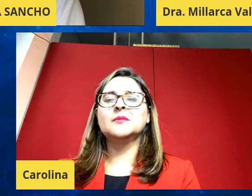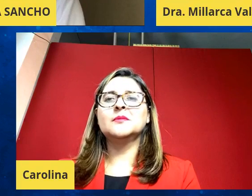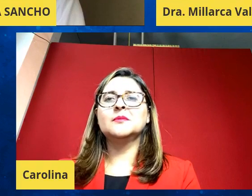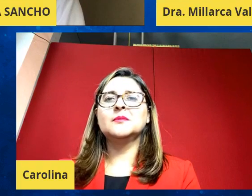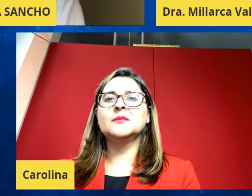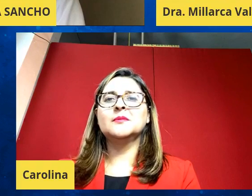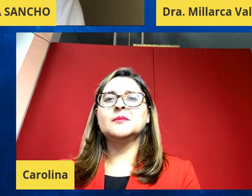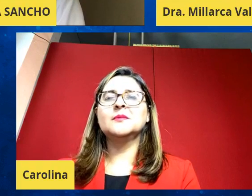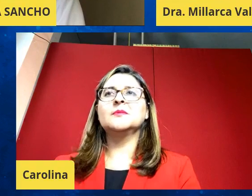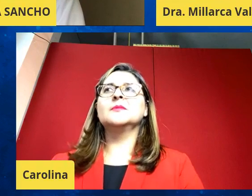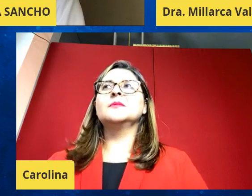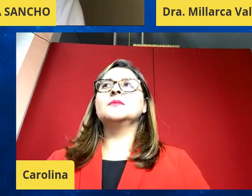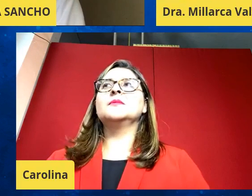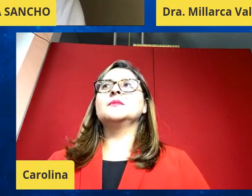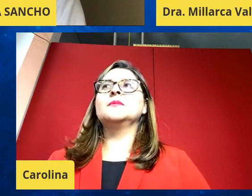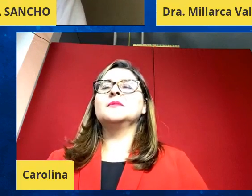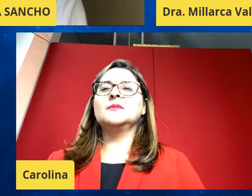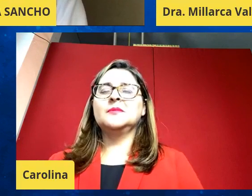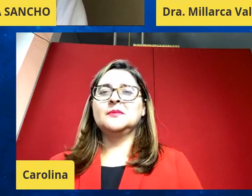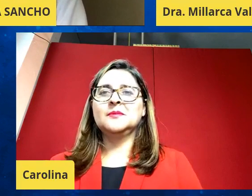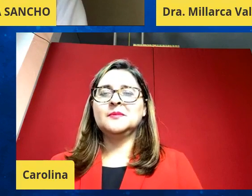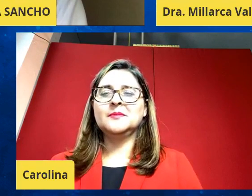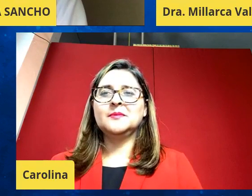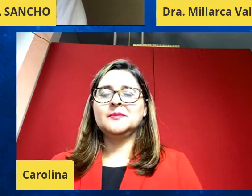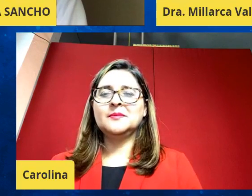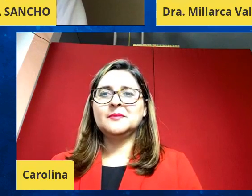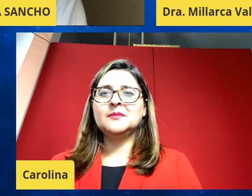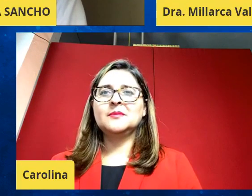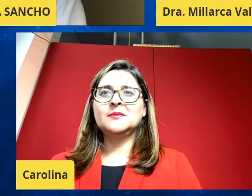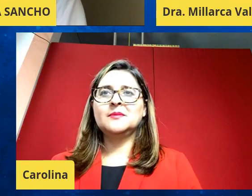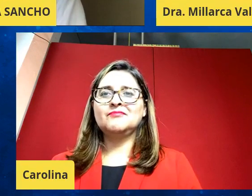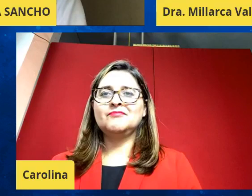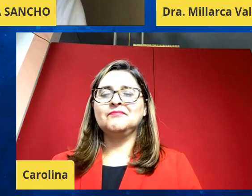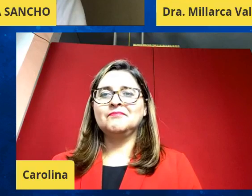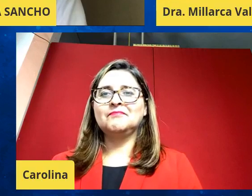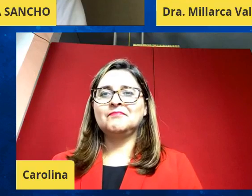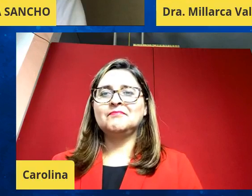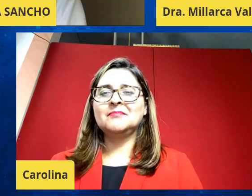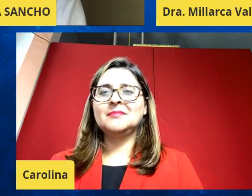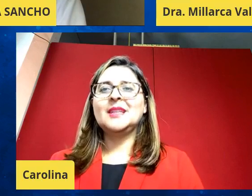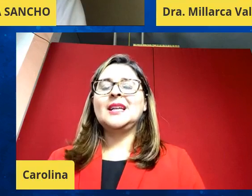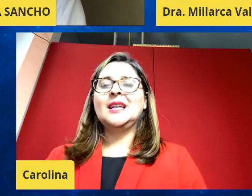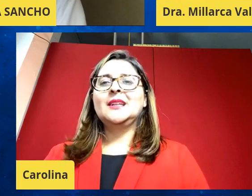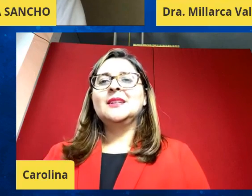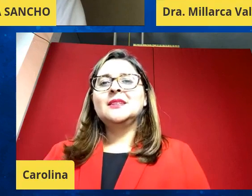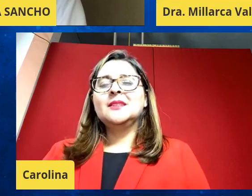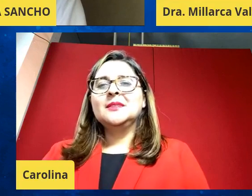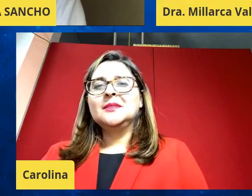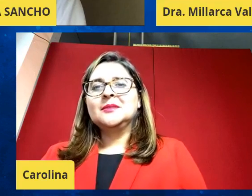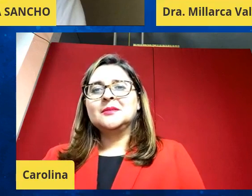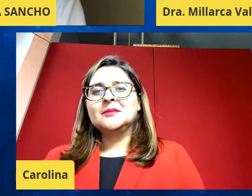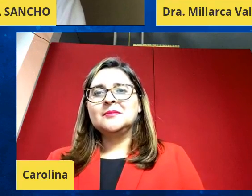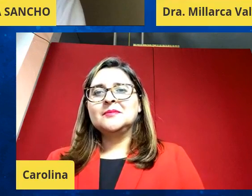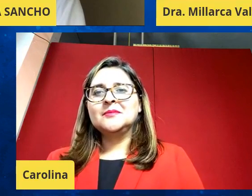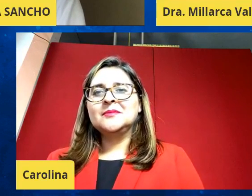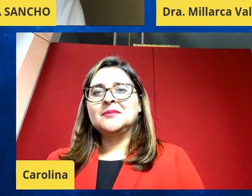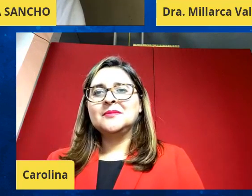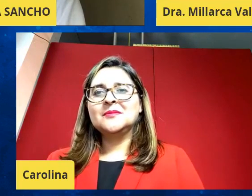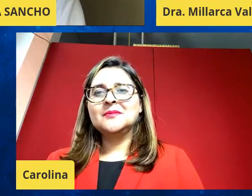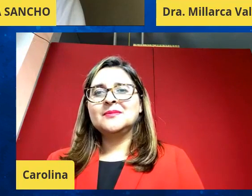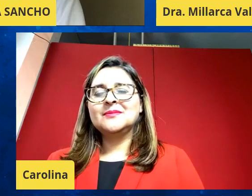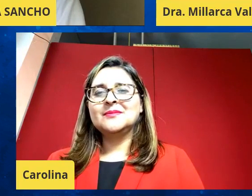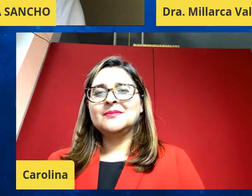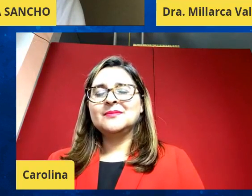poder llegar a pensar soluciones diferentes a las problemáticas. Y cuando tenemos estos formatos